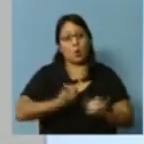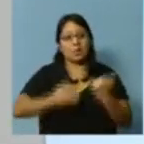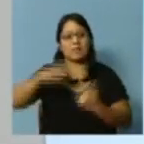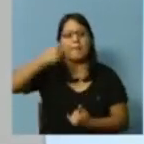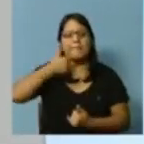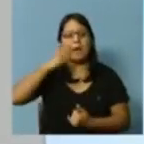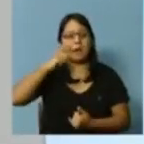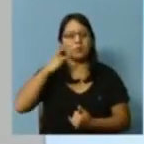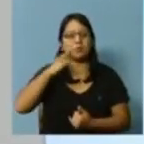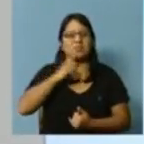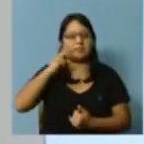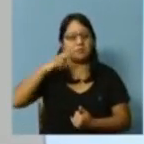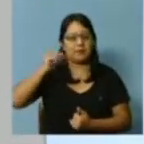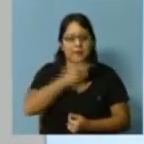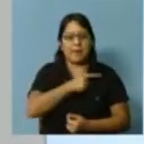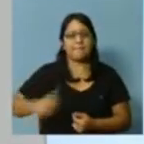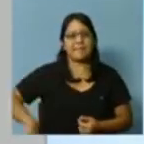presidente de la cámara del tabaco de jujuy